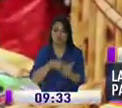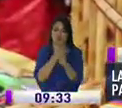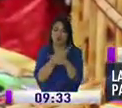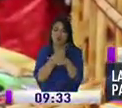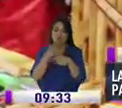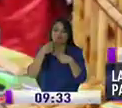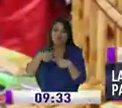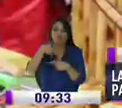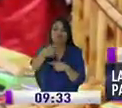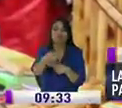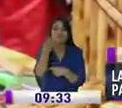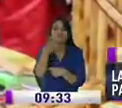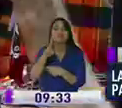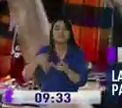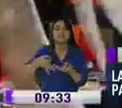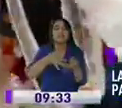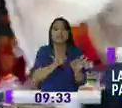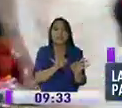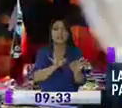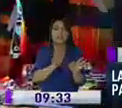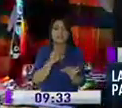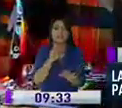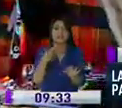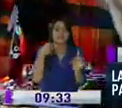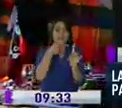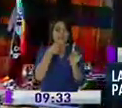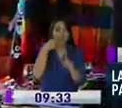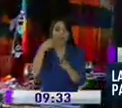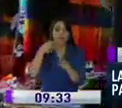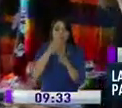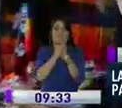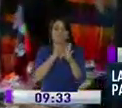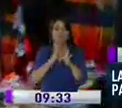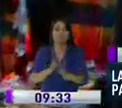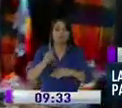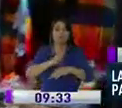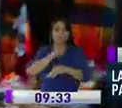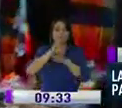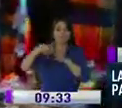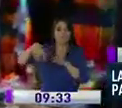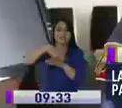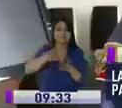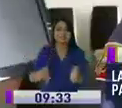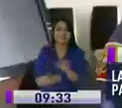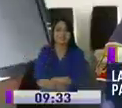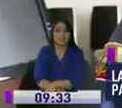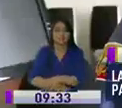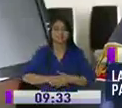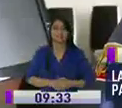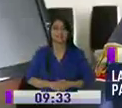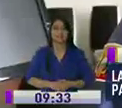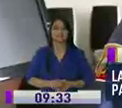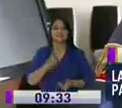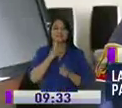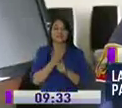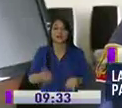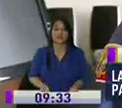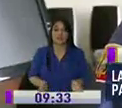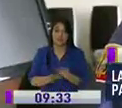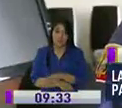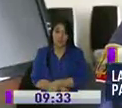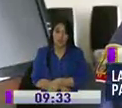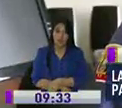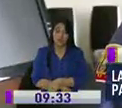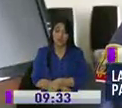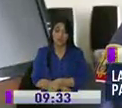próximo 17 de febrero, asegura Segundo Terán, funcionario de la Dirección de Turismo de Otavalo. Sí, Otavalo, por